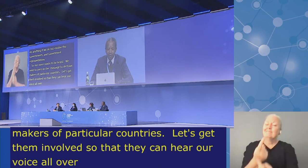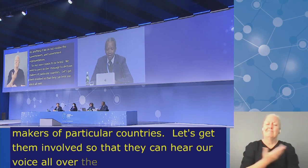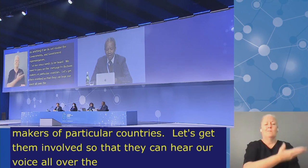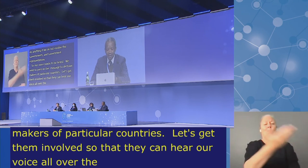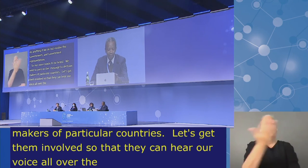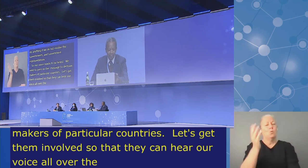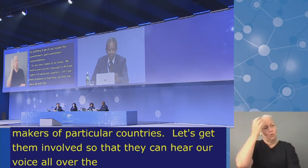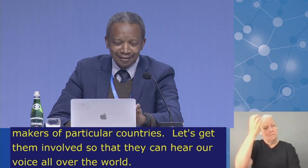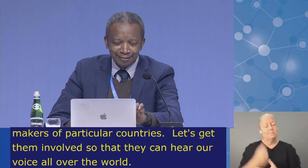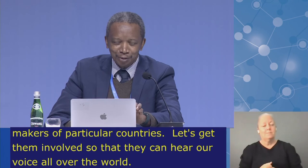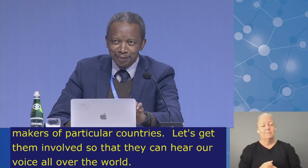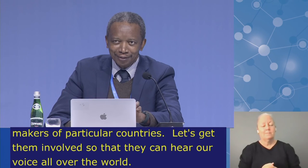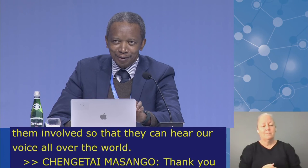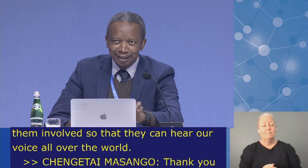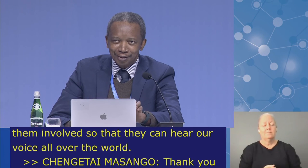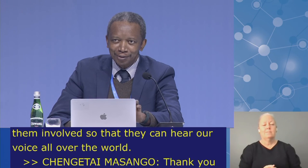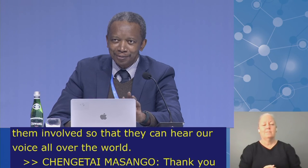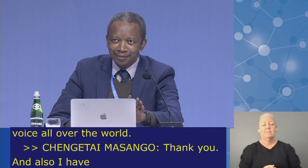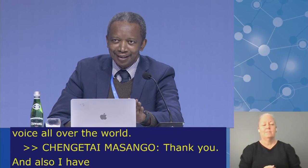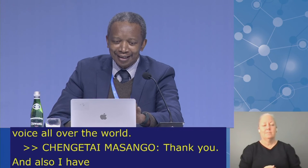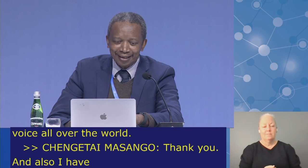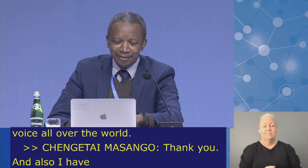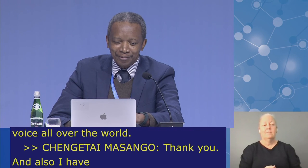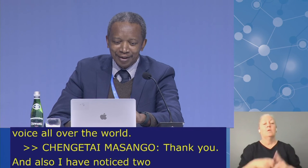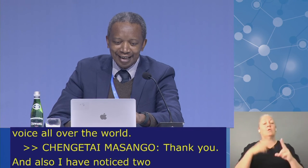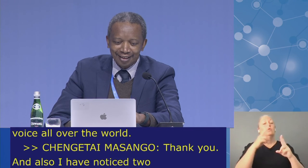desarrollar Internet en todo el mundo.